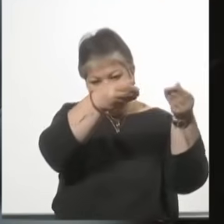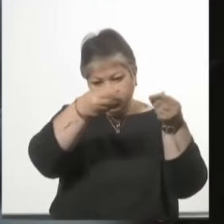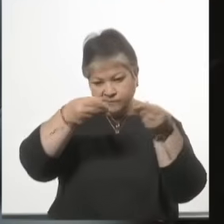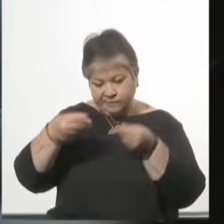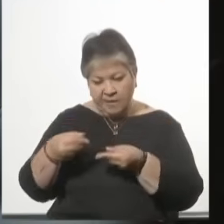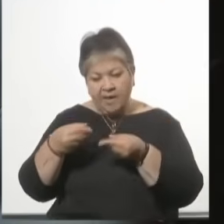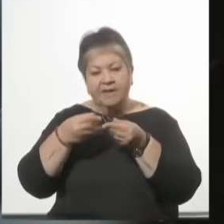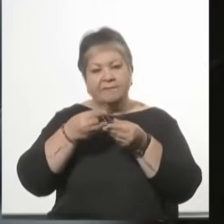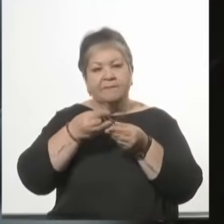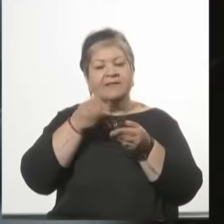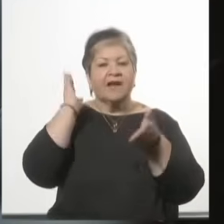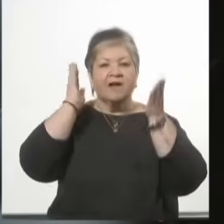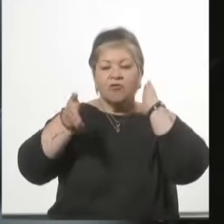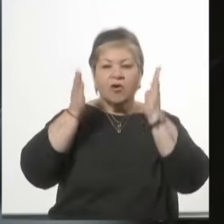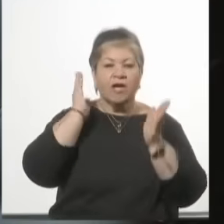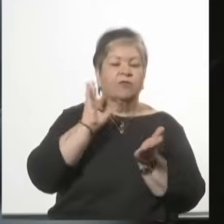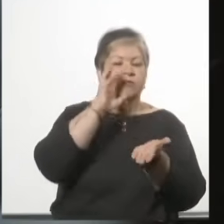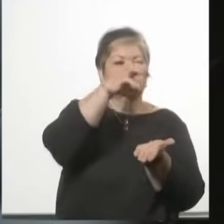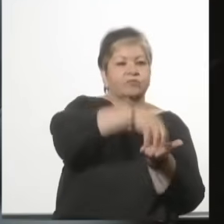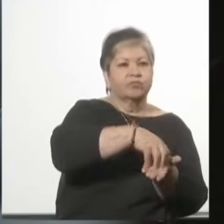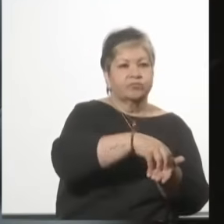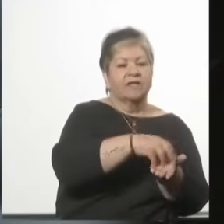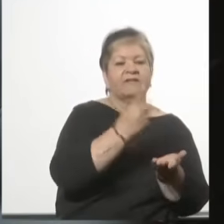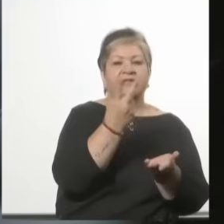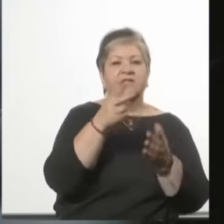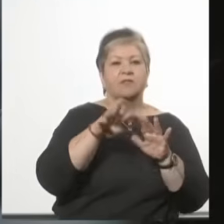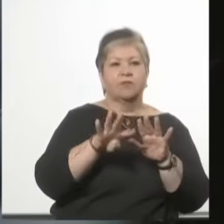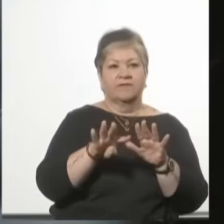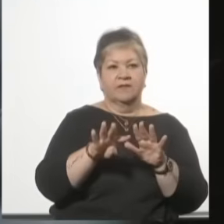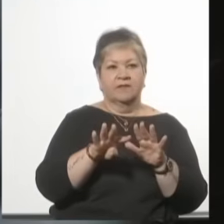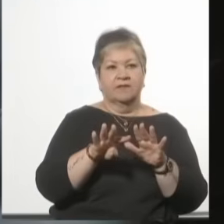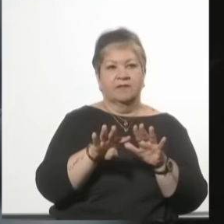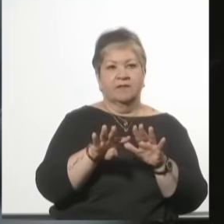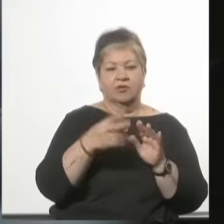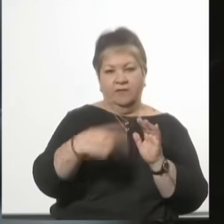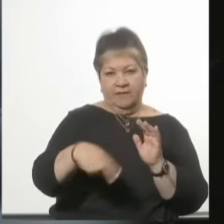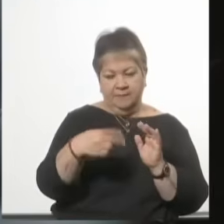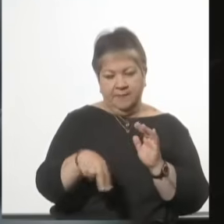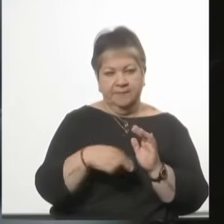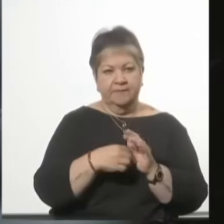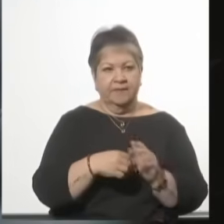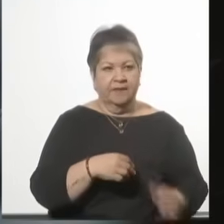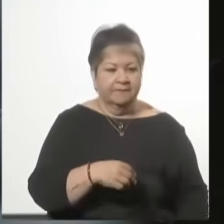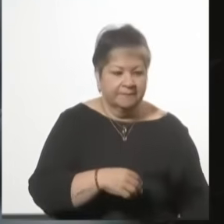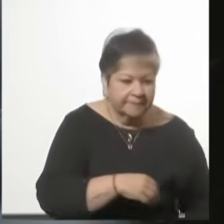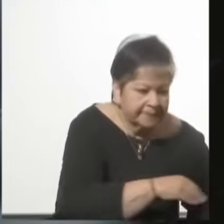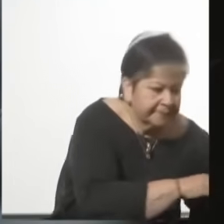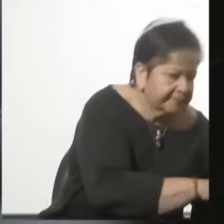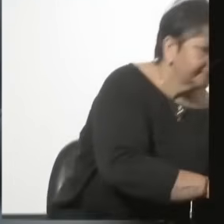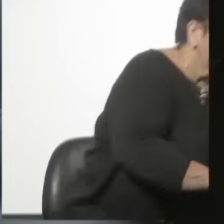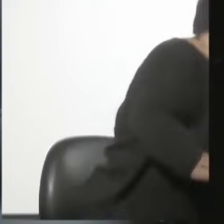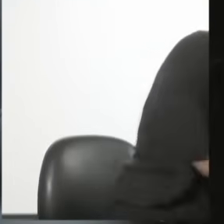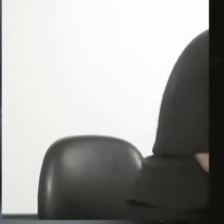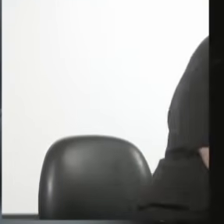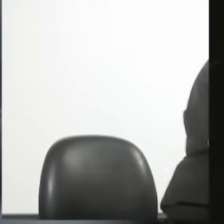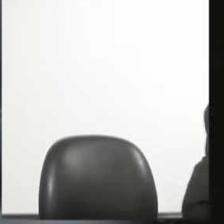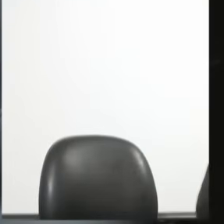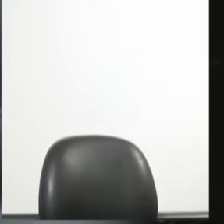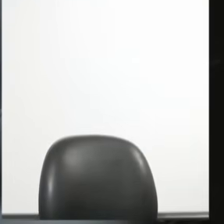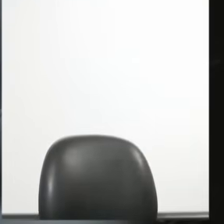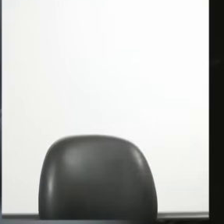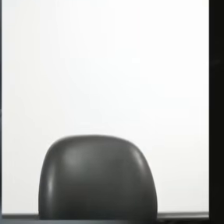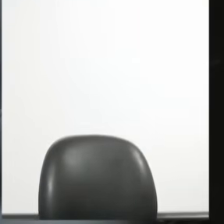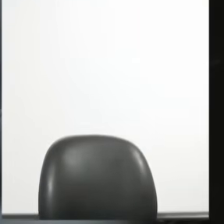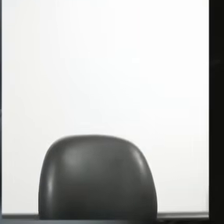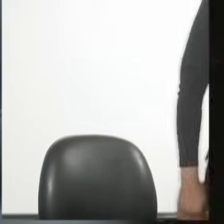estudio profesional externo el 29 de noviembre. Vamos a hacer unas